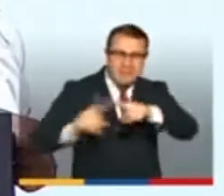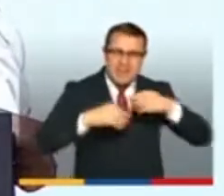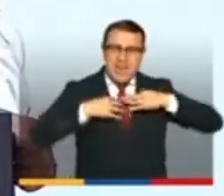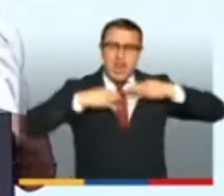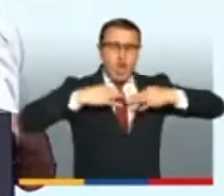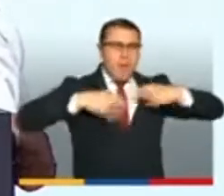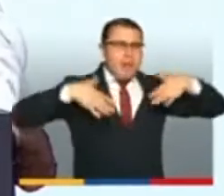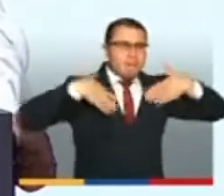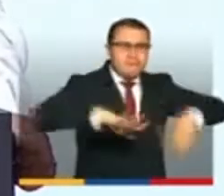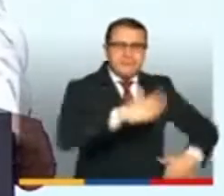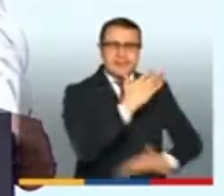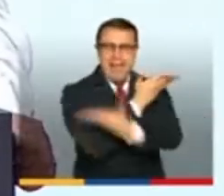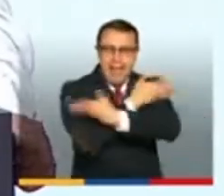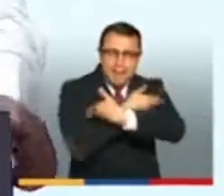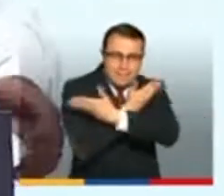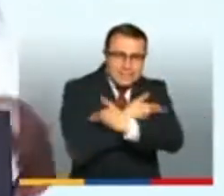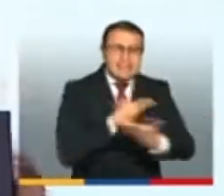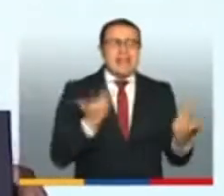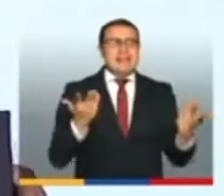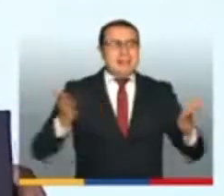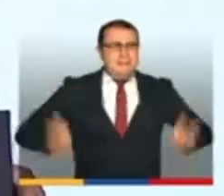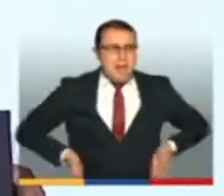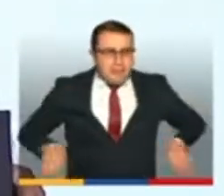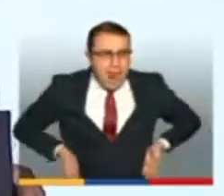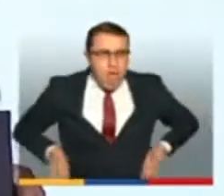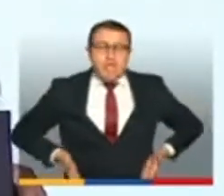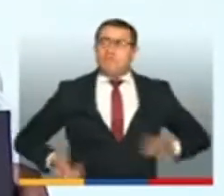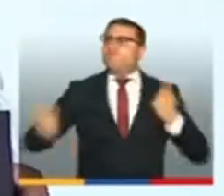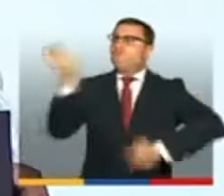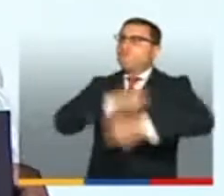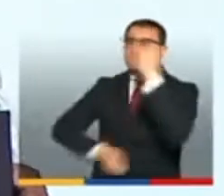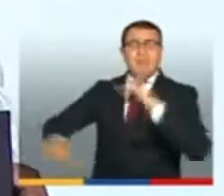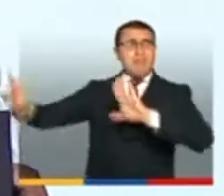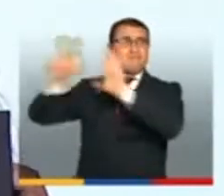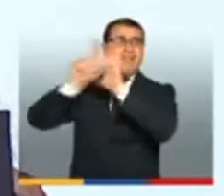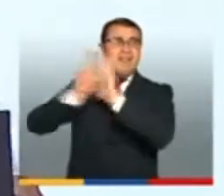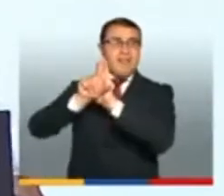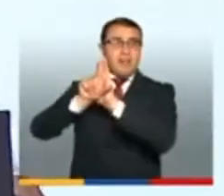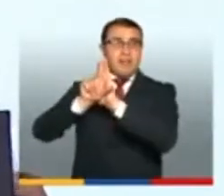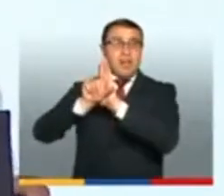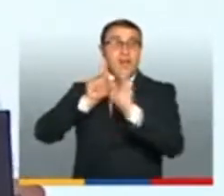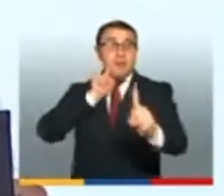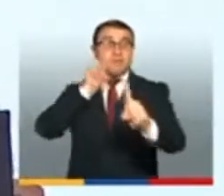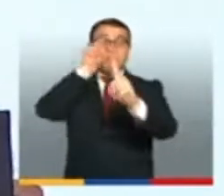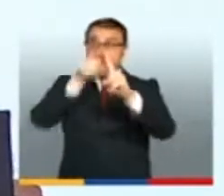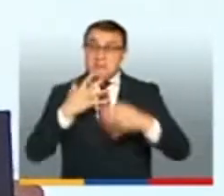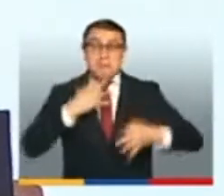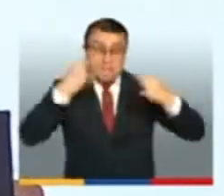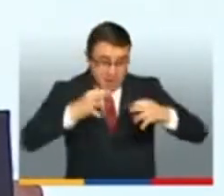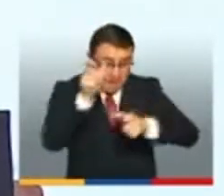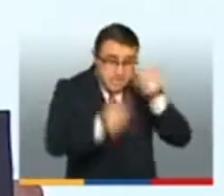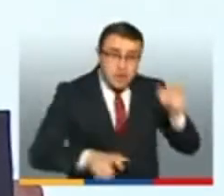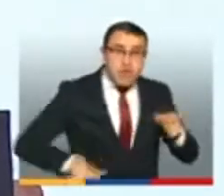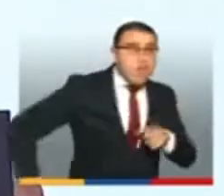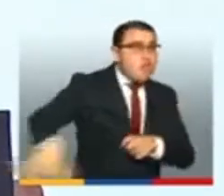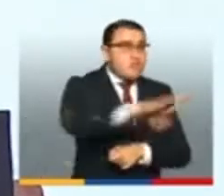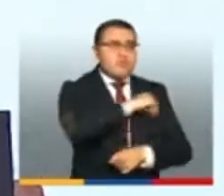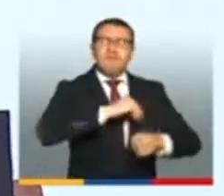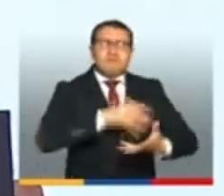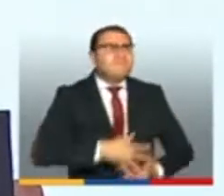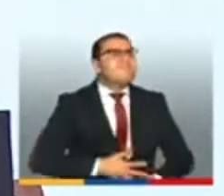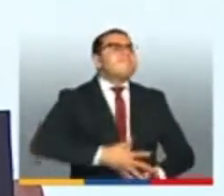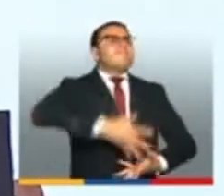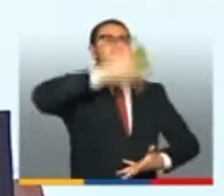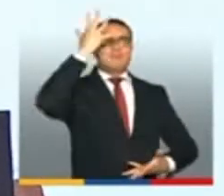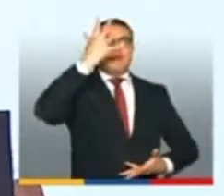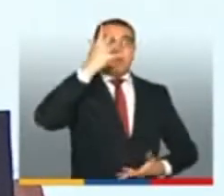puedan fluir legalmente Y enriquecer sí al pueblo pero no